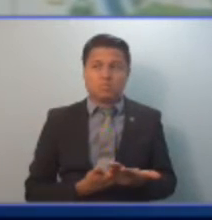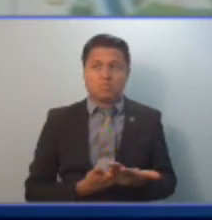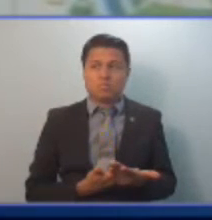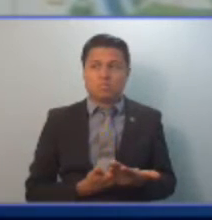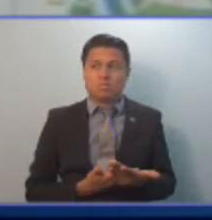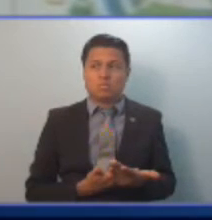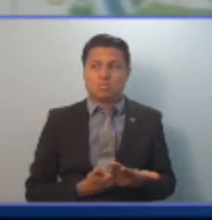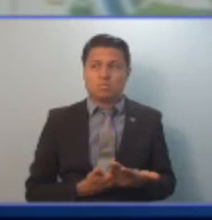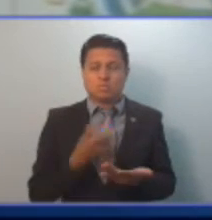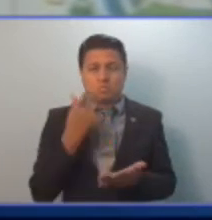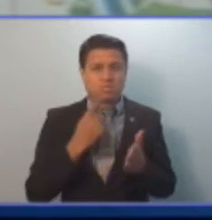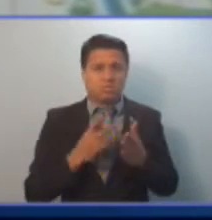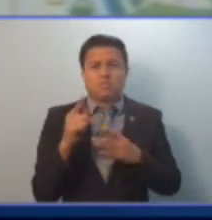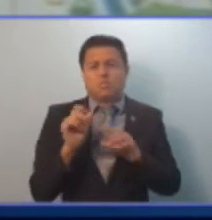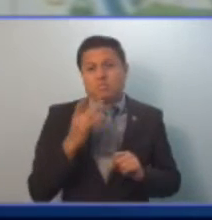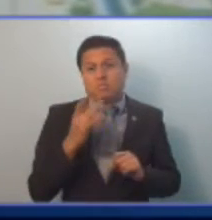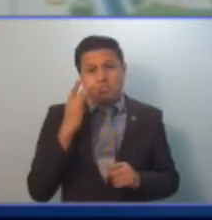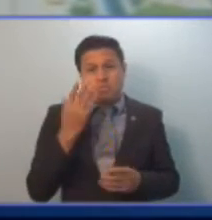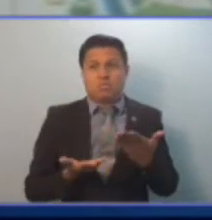una apreciación sería